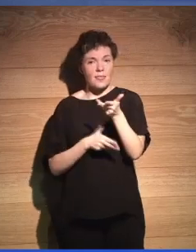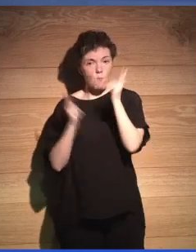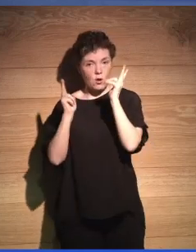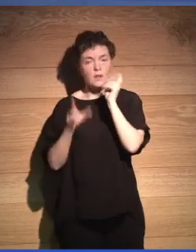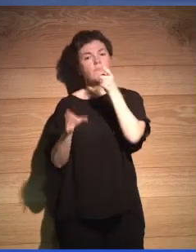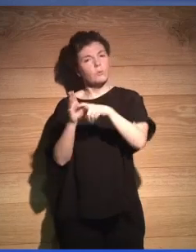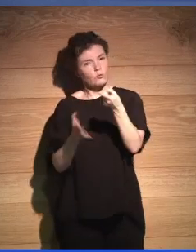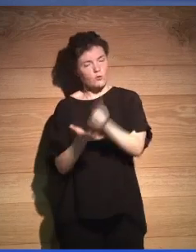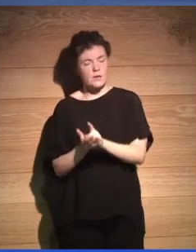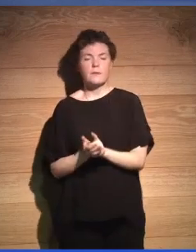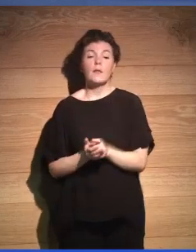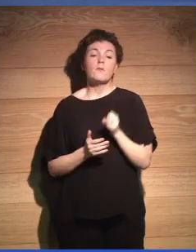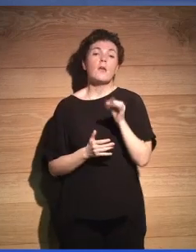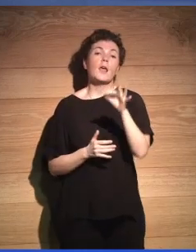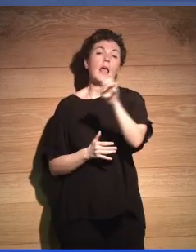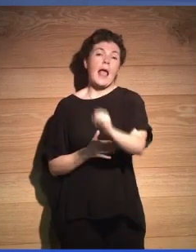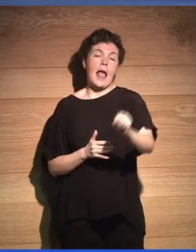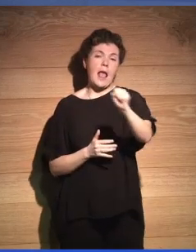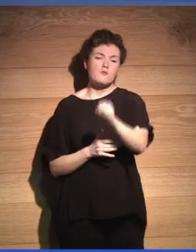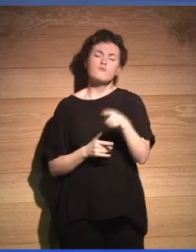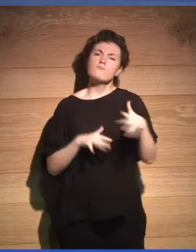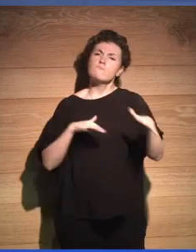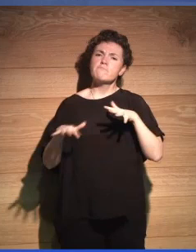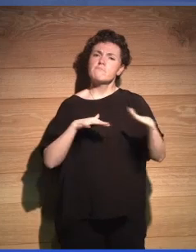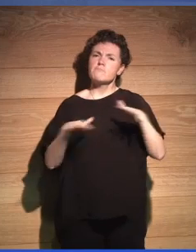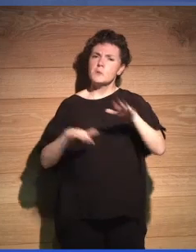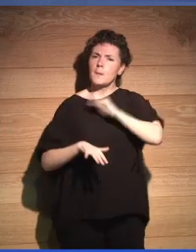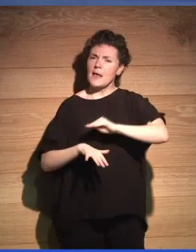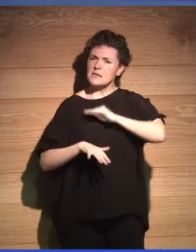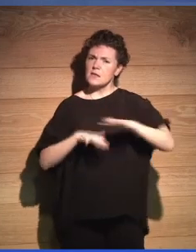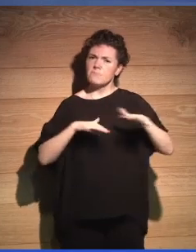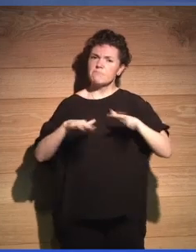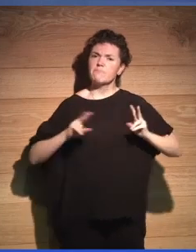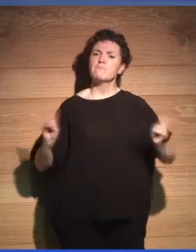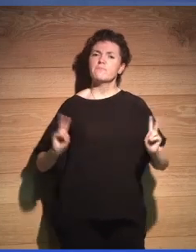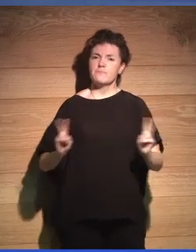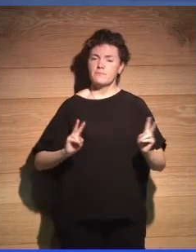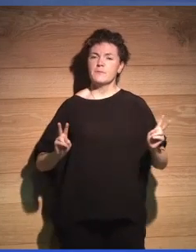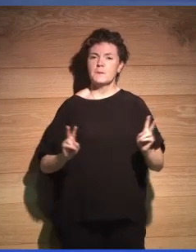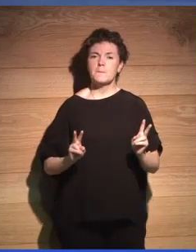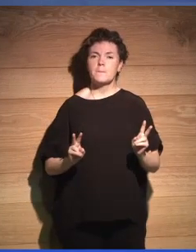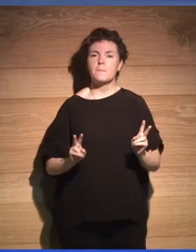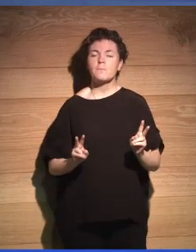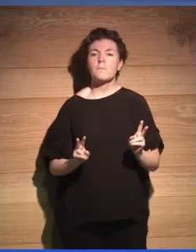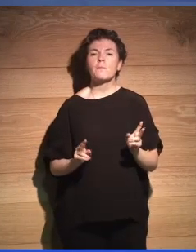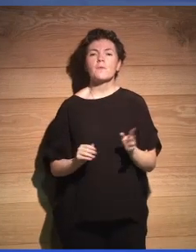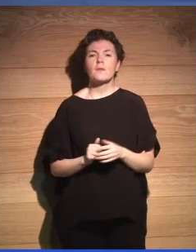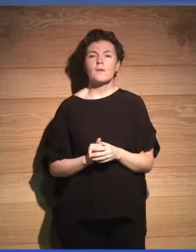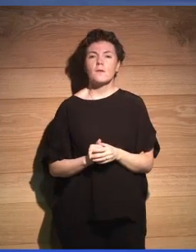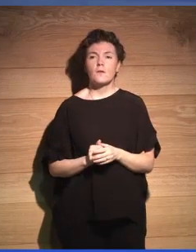los siguientes años, Ilsa tuvo una actividad bastante viva por la parte, sobre